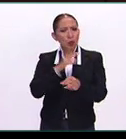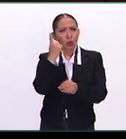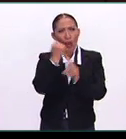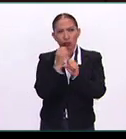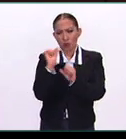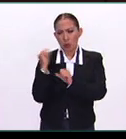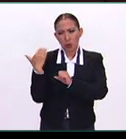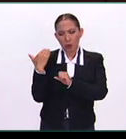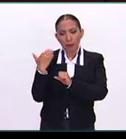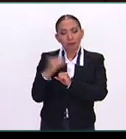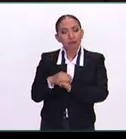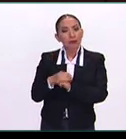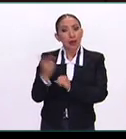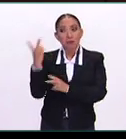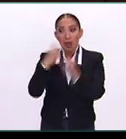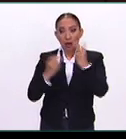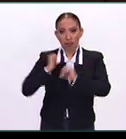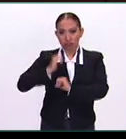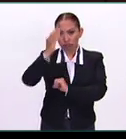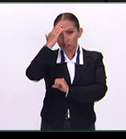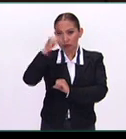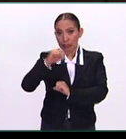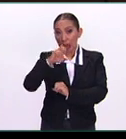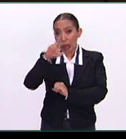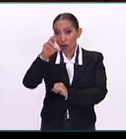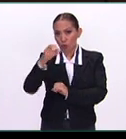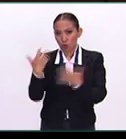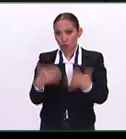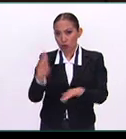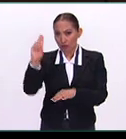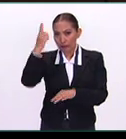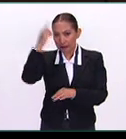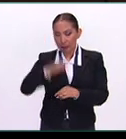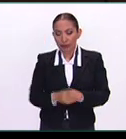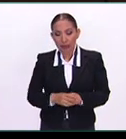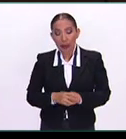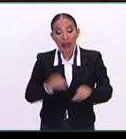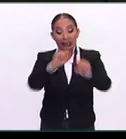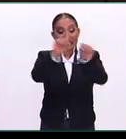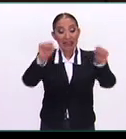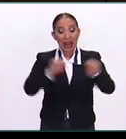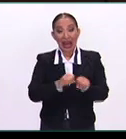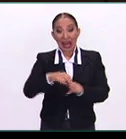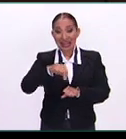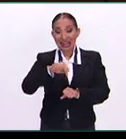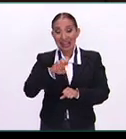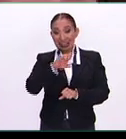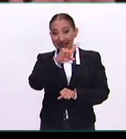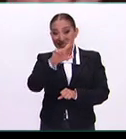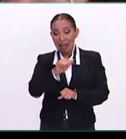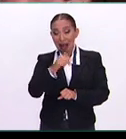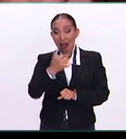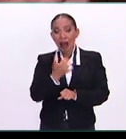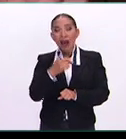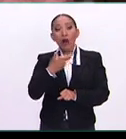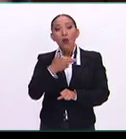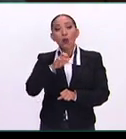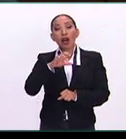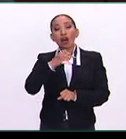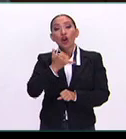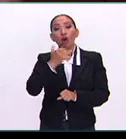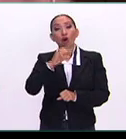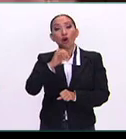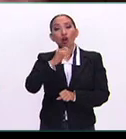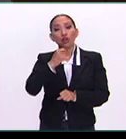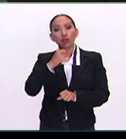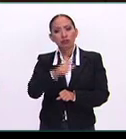año. Vino el rector Narro. En la sala de Zahualcóyotl, yo creo que más que en cualquier concierto,